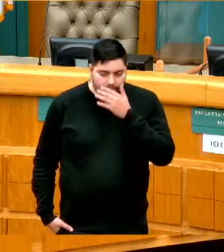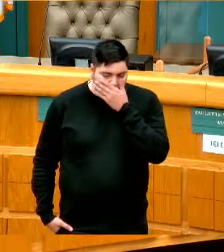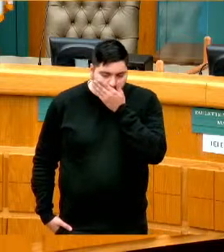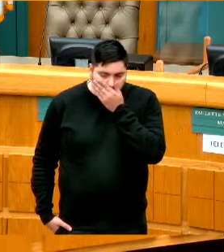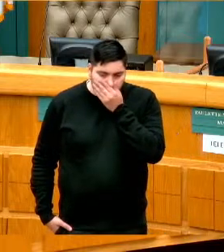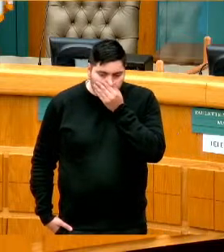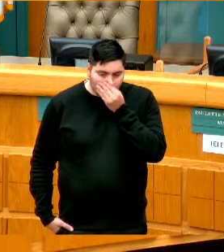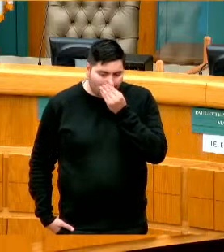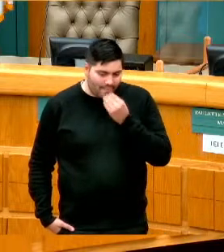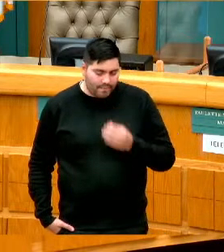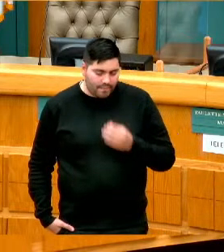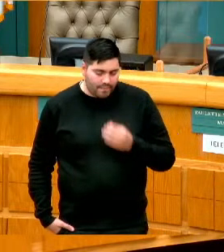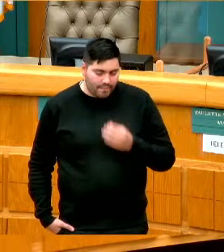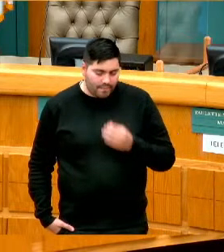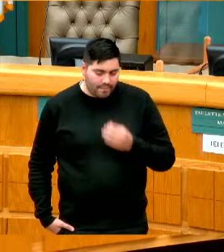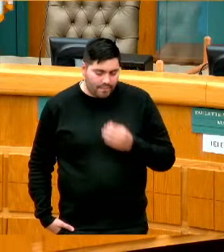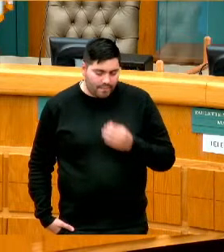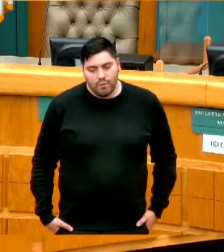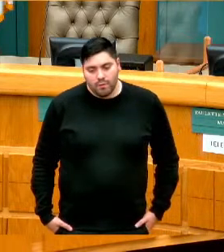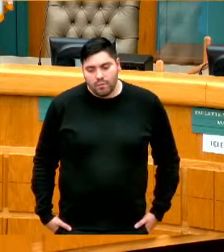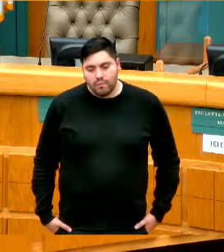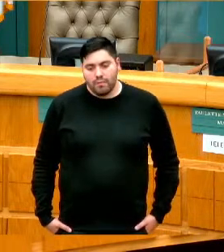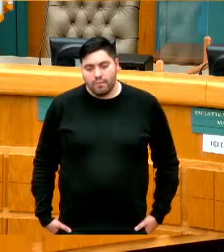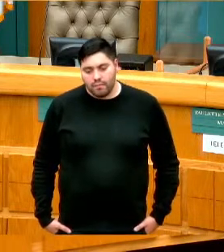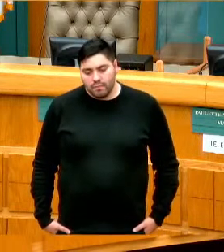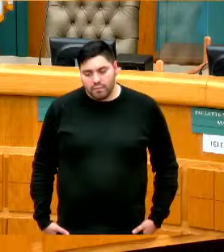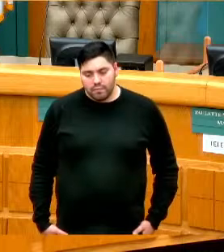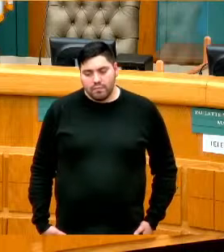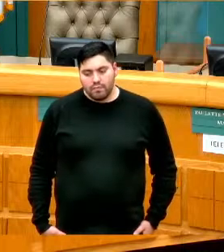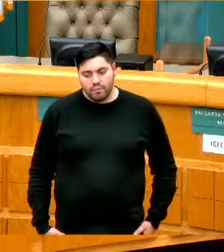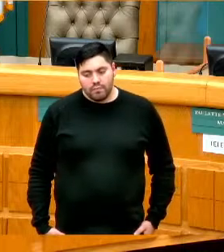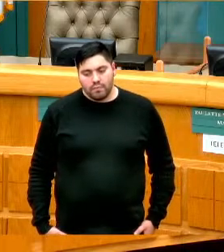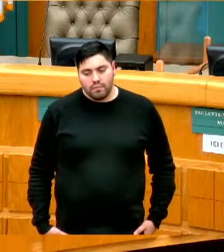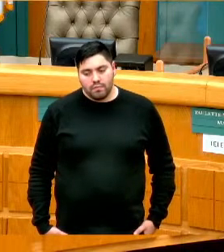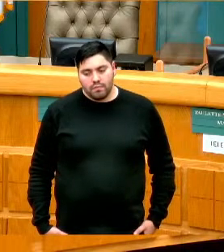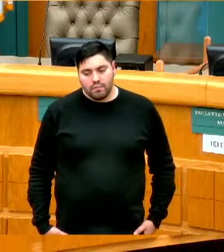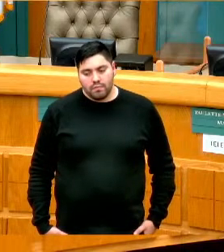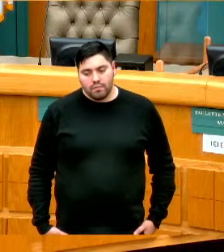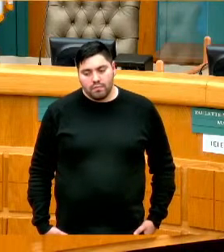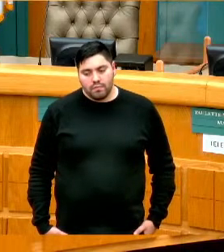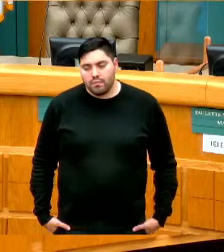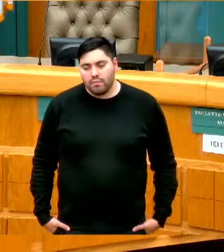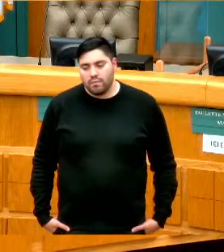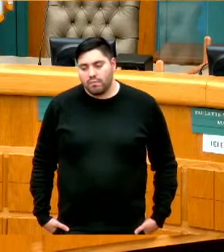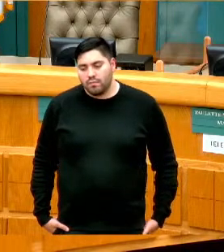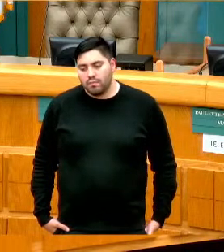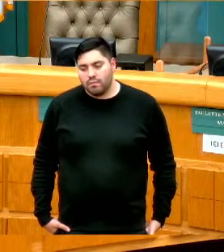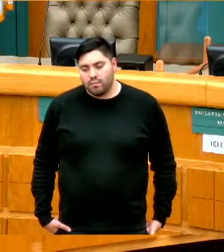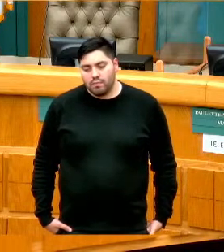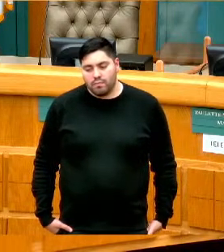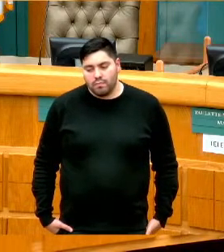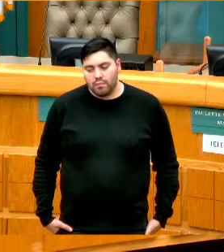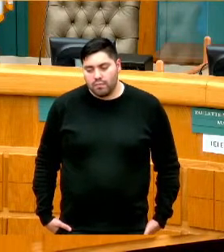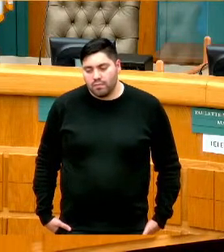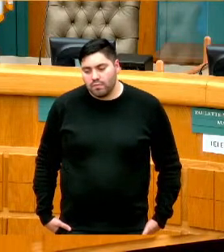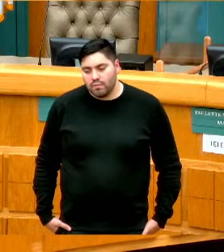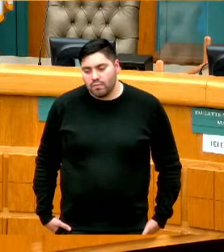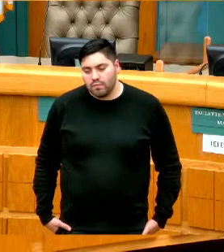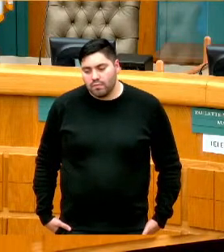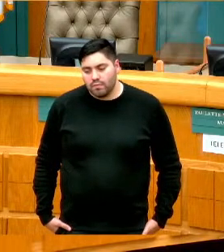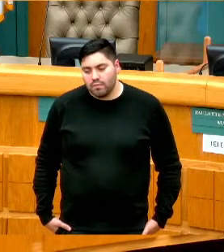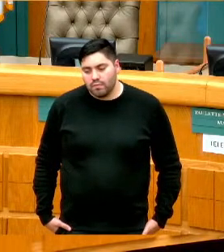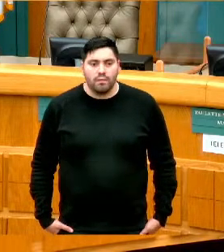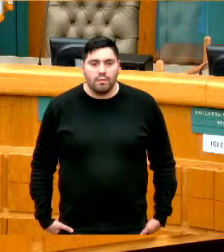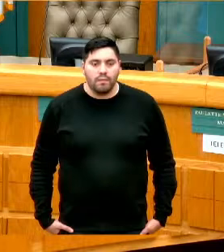176,295 dosis al condado de Nueces. Eso significa que hay más de 20,000 dosis disponibles localmente. Creemos que existen varias razones.